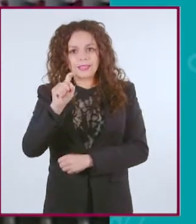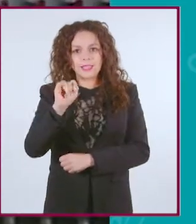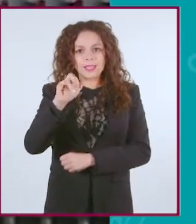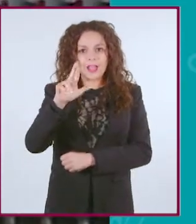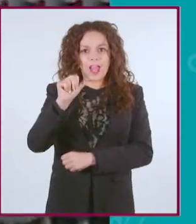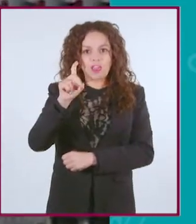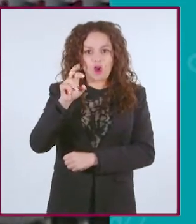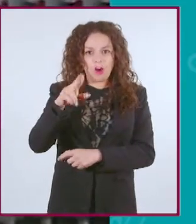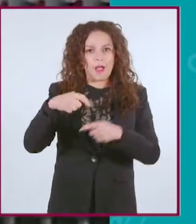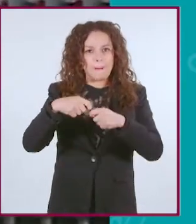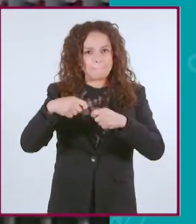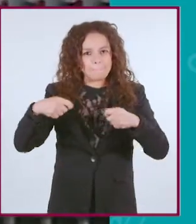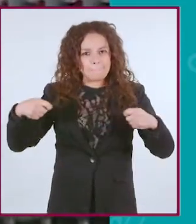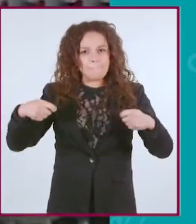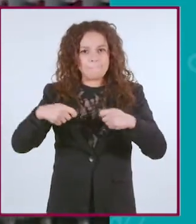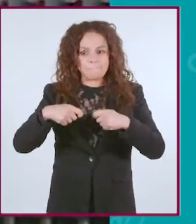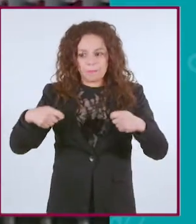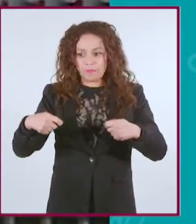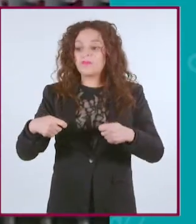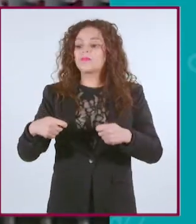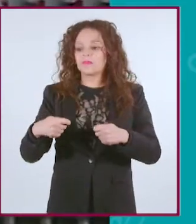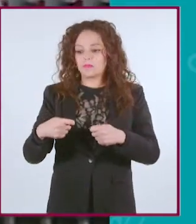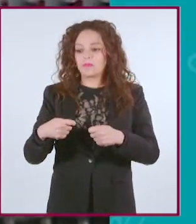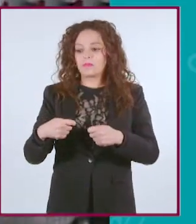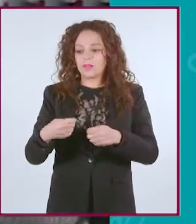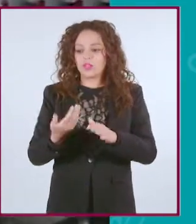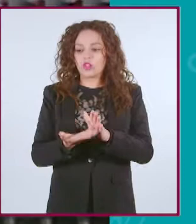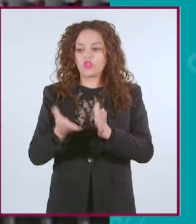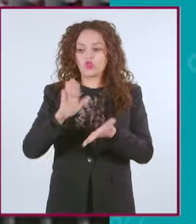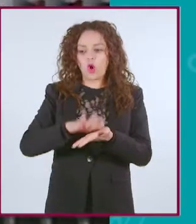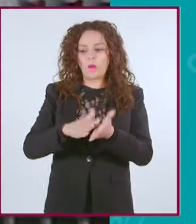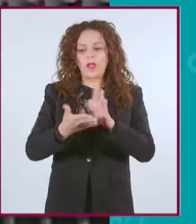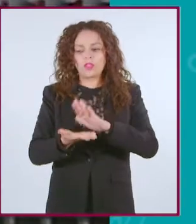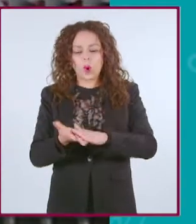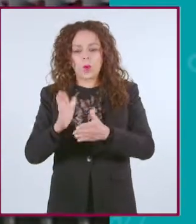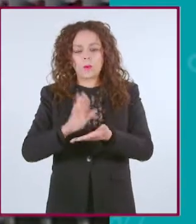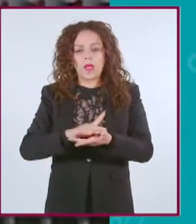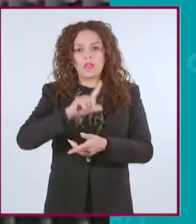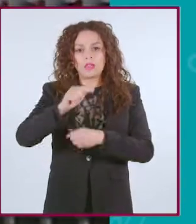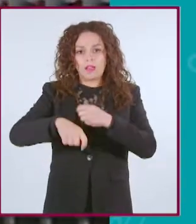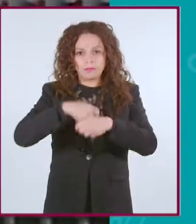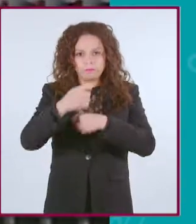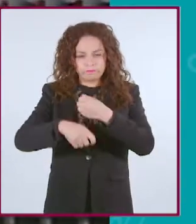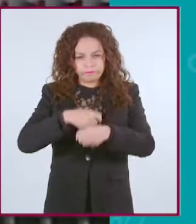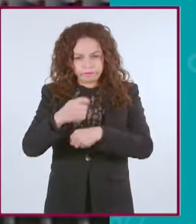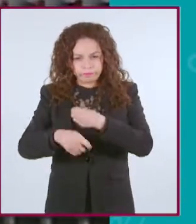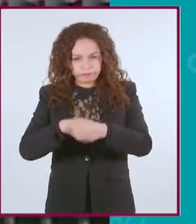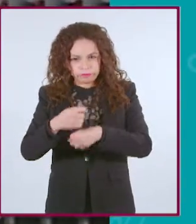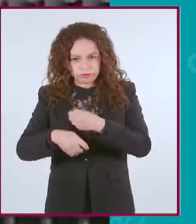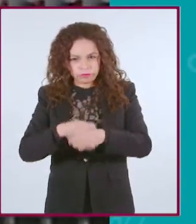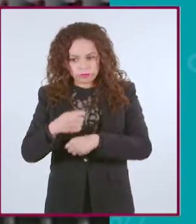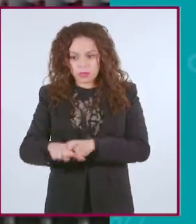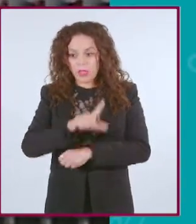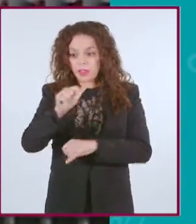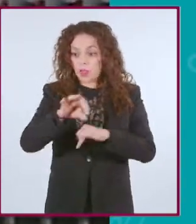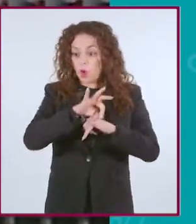lo doblamos por varios procesos para después llegar finalmente